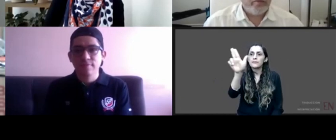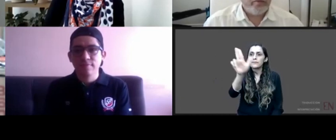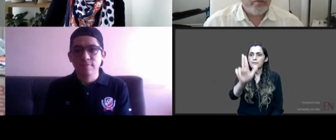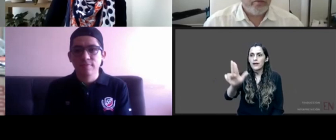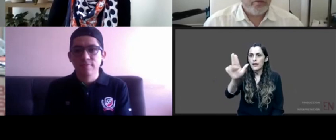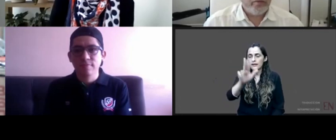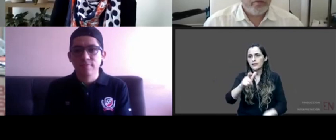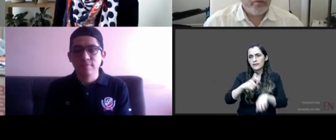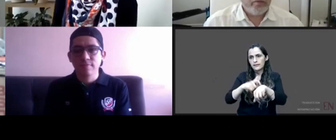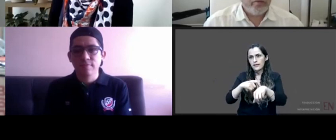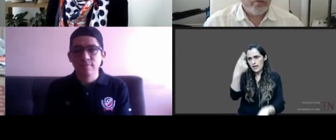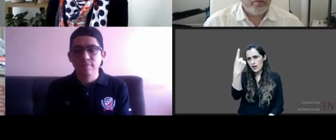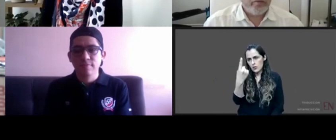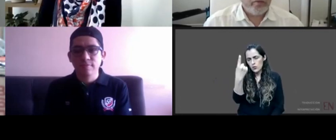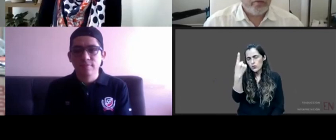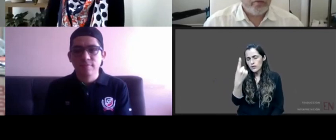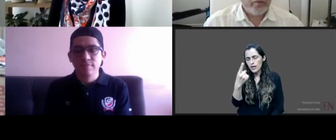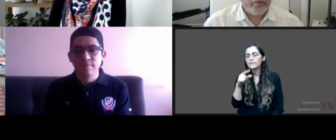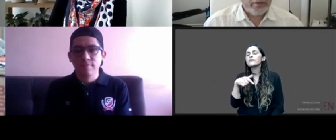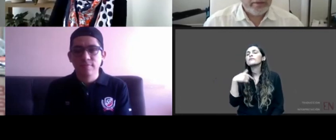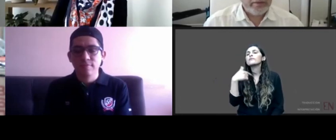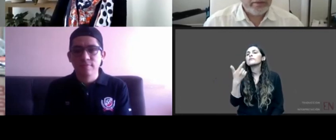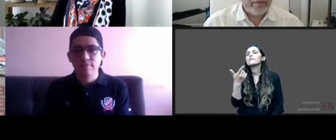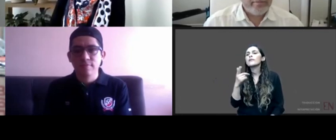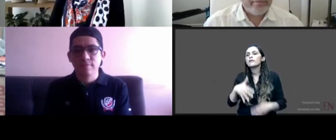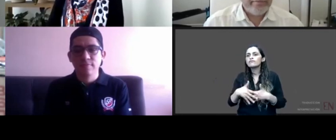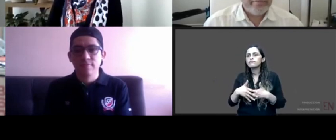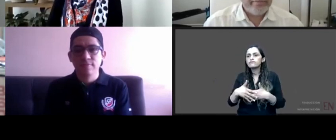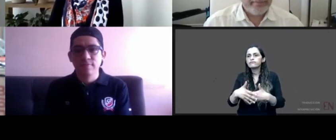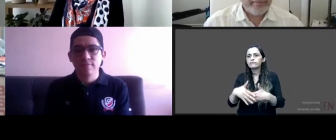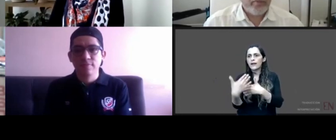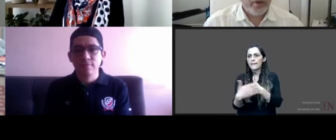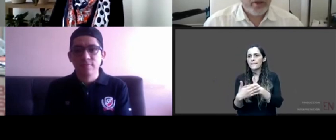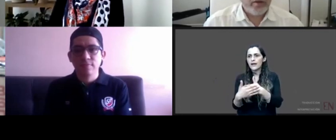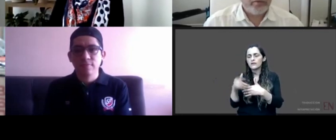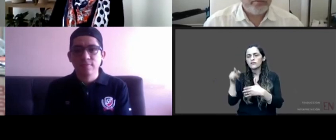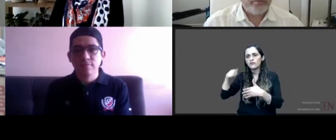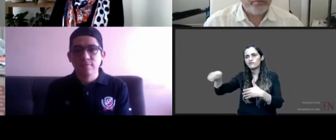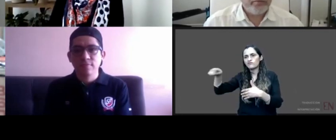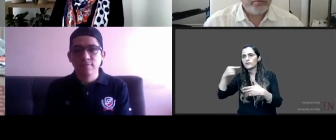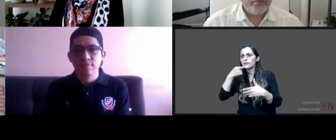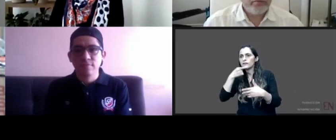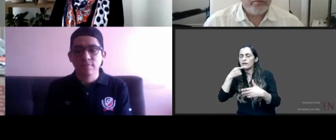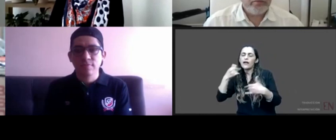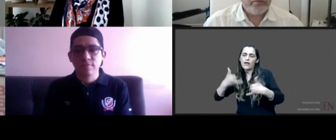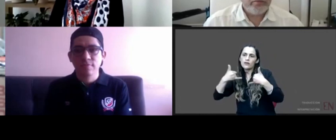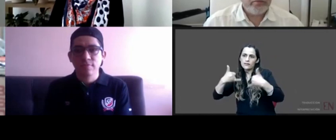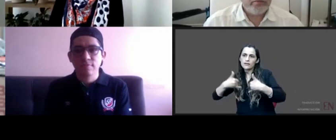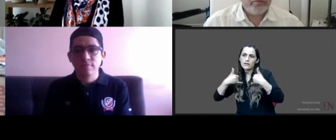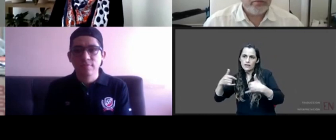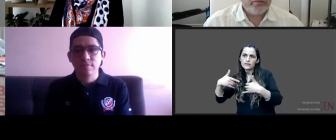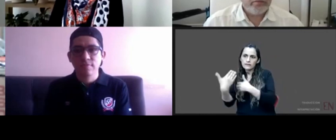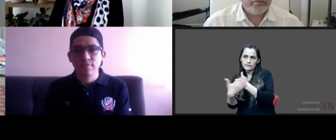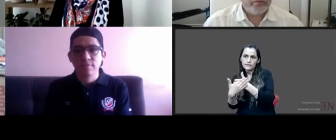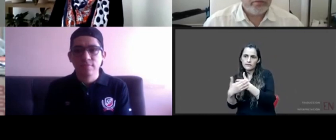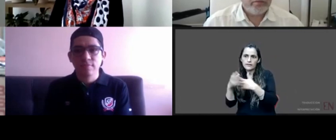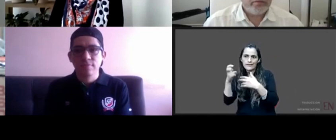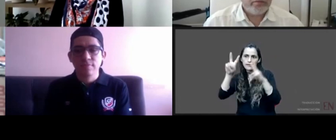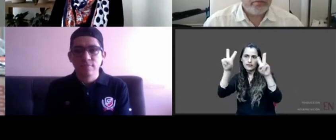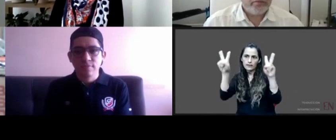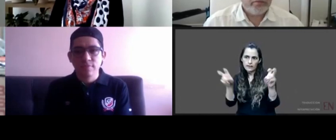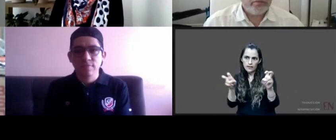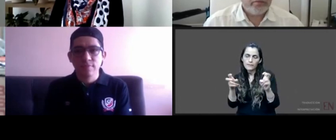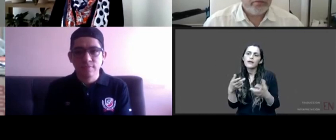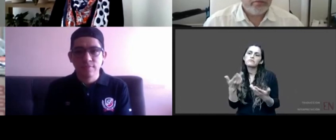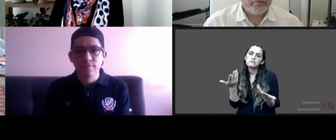13 horas, con el tema de embarazo adolescente. Les esperamos, creo que son temas también que pueden abonar a esto que hemos